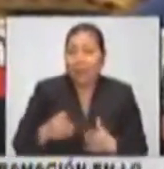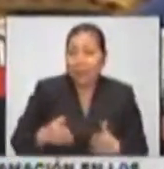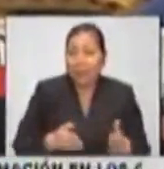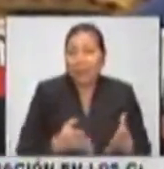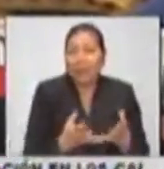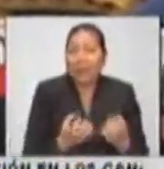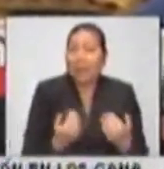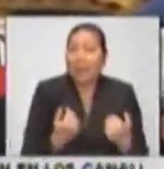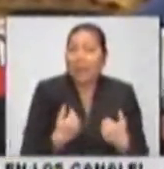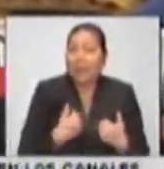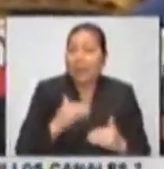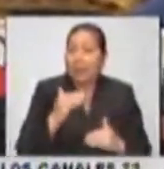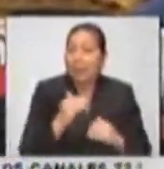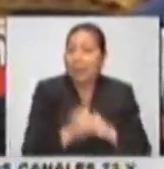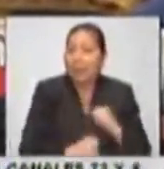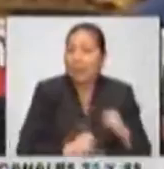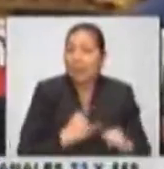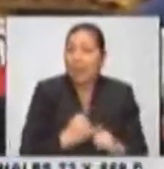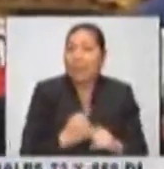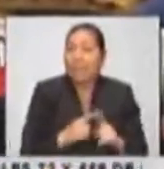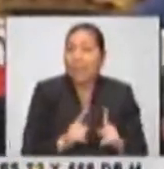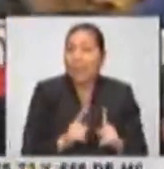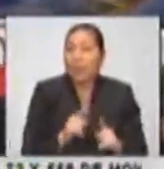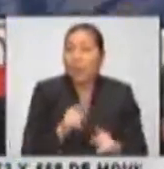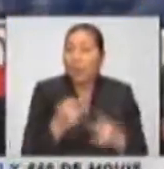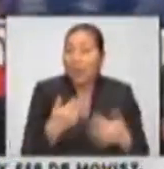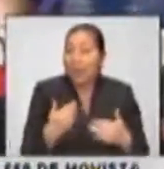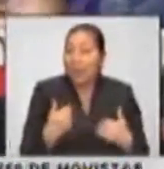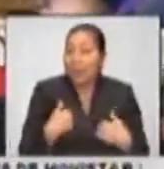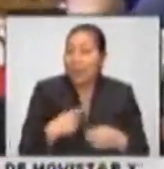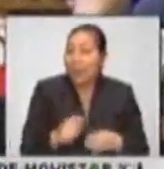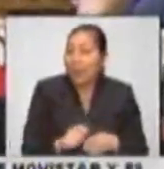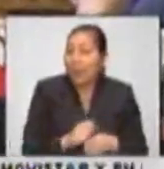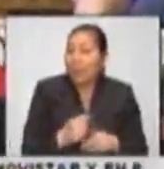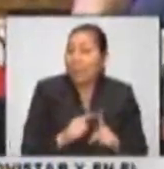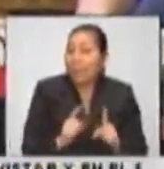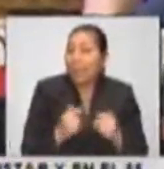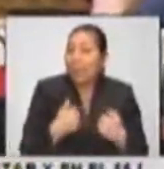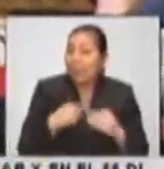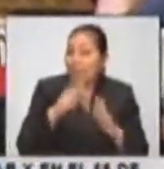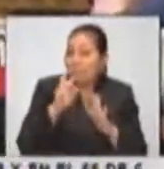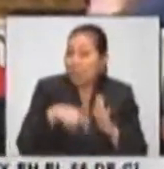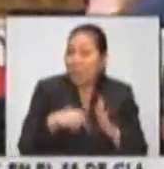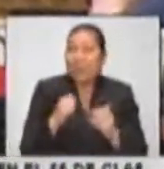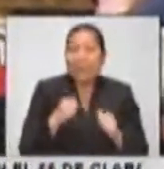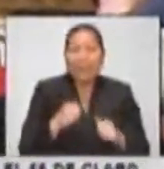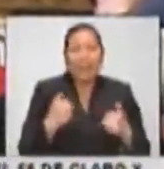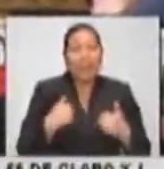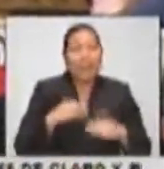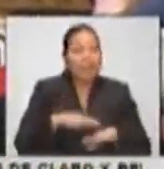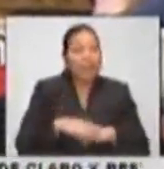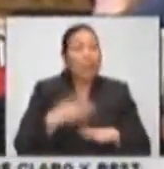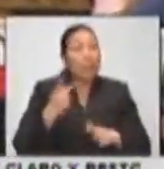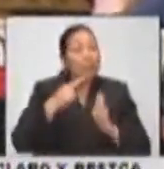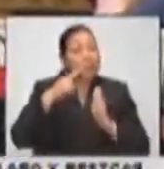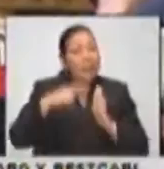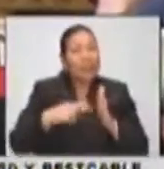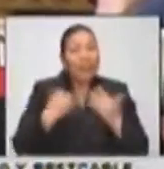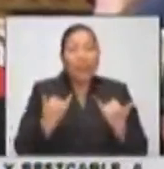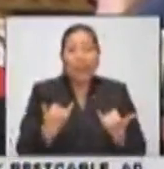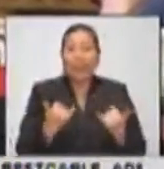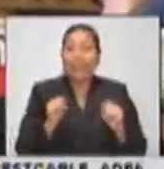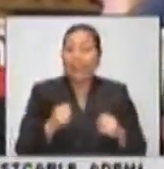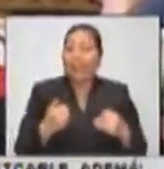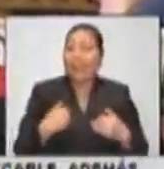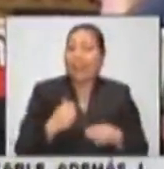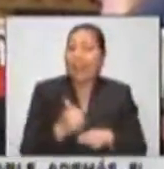a querer tener los estándares internacionales, pero si tú ya tienes una tarea, si tienes un programa, si tienes un plan para poder revisar esto, si